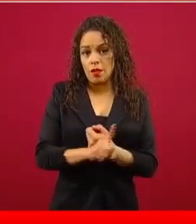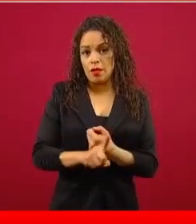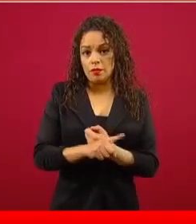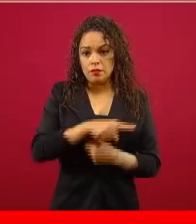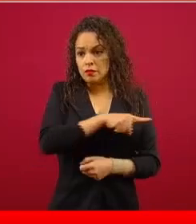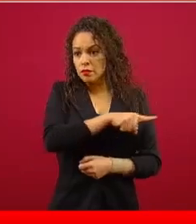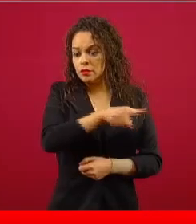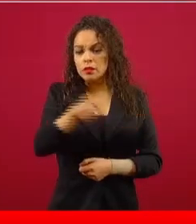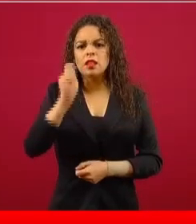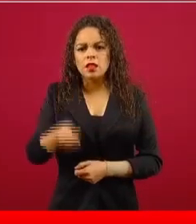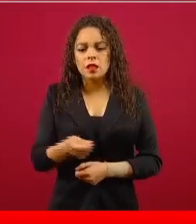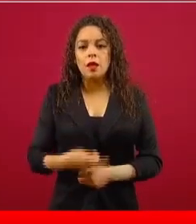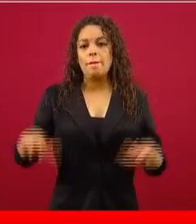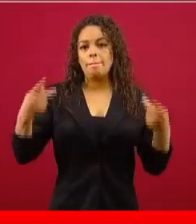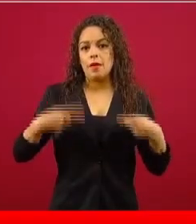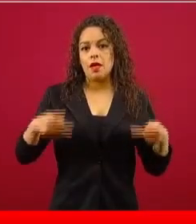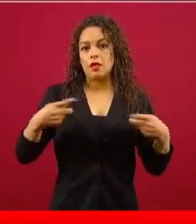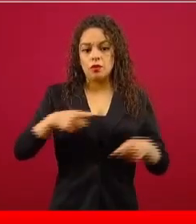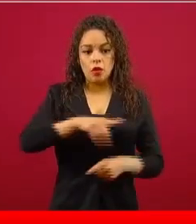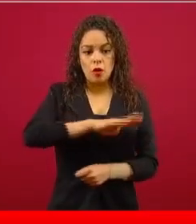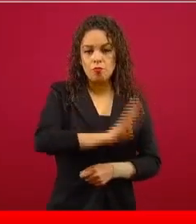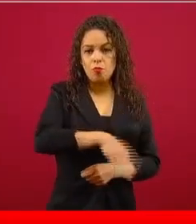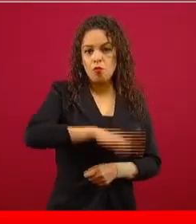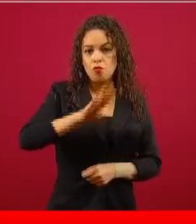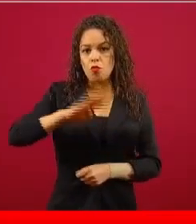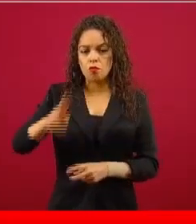personas que fueron asesinadas.